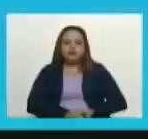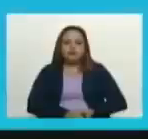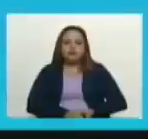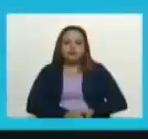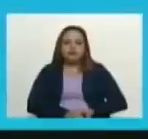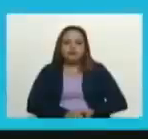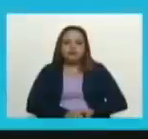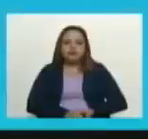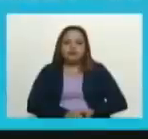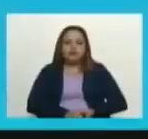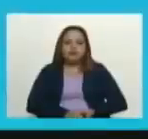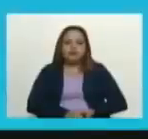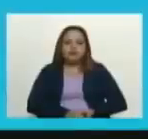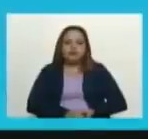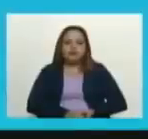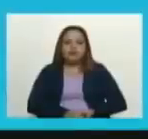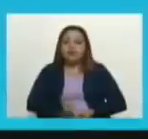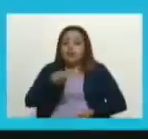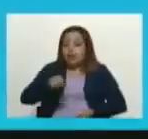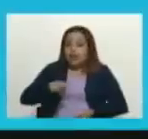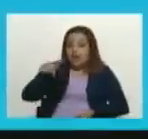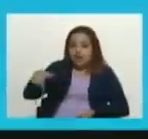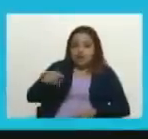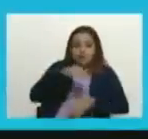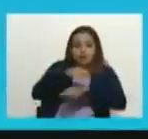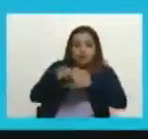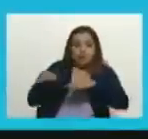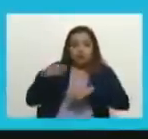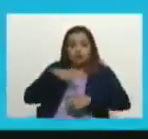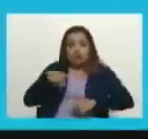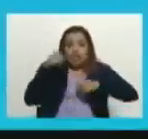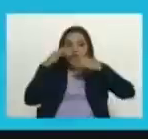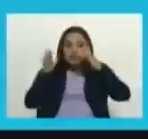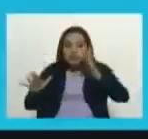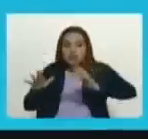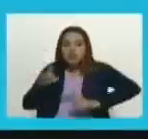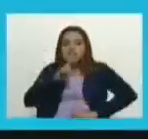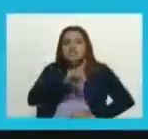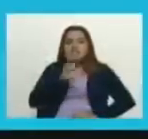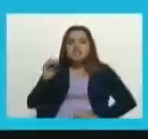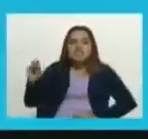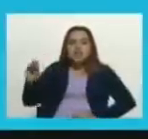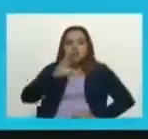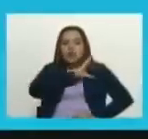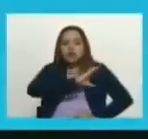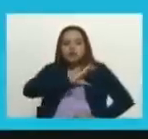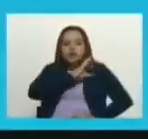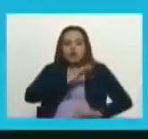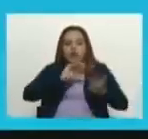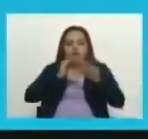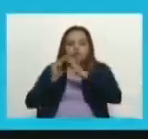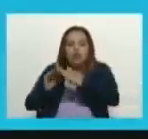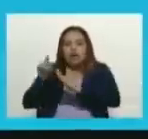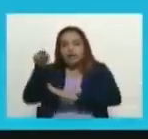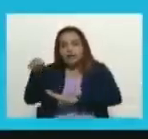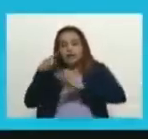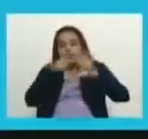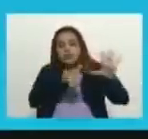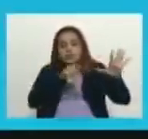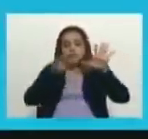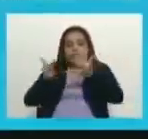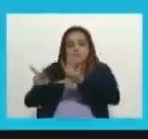Bueno, aquí en el municipio nosotros vamos a atender esos 100 consejos comunales, los cuales 67 ya